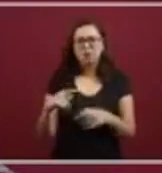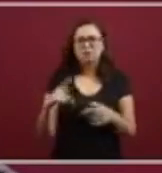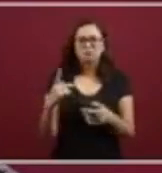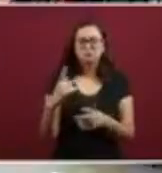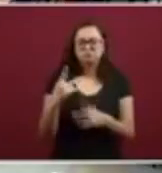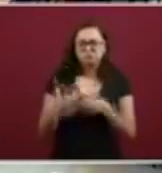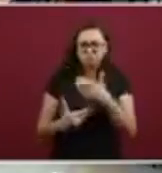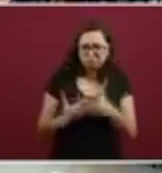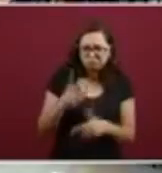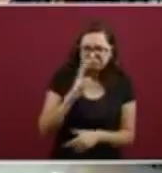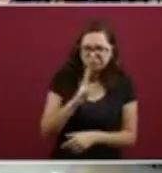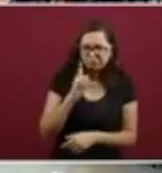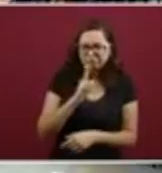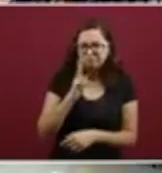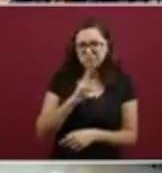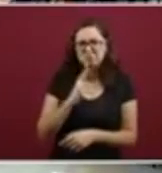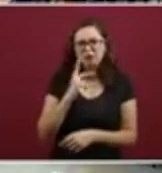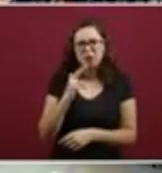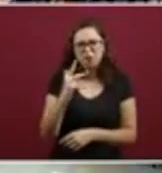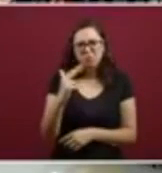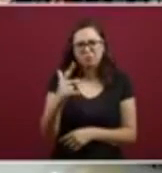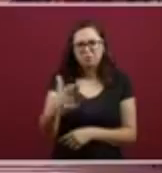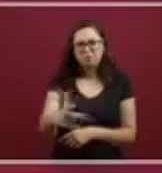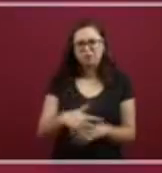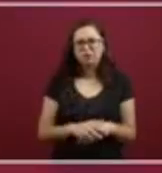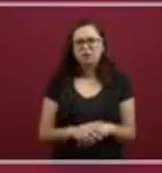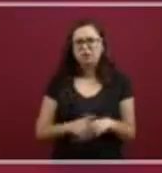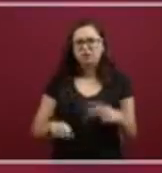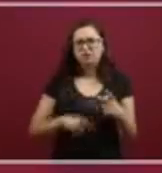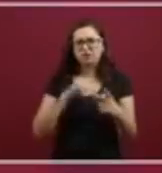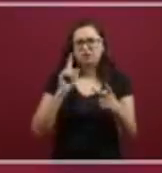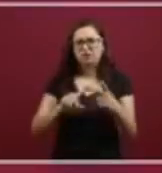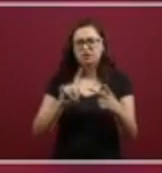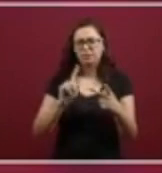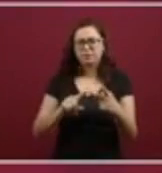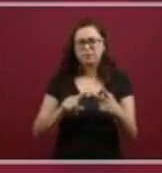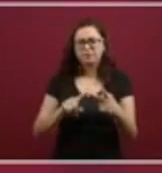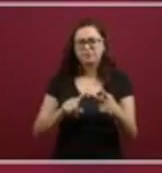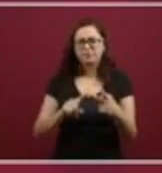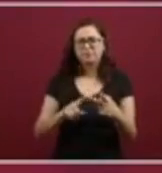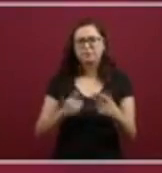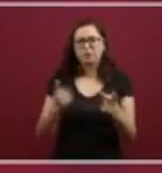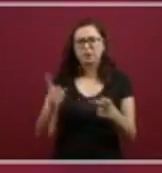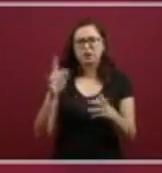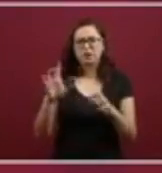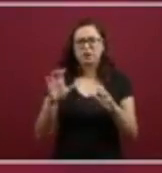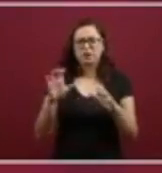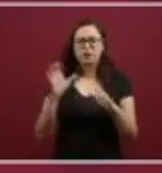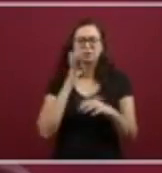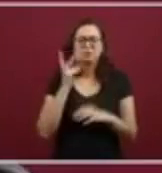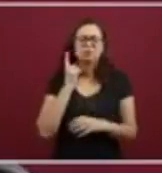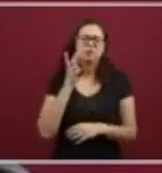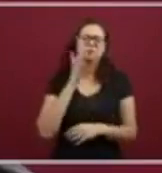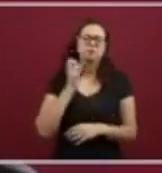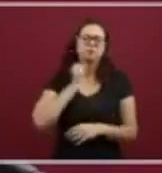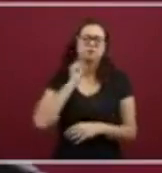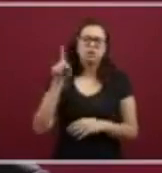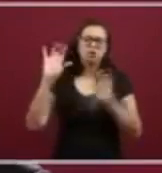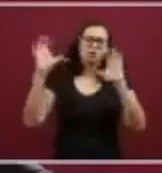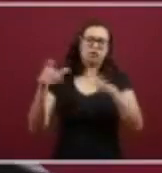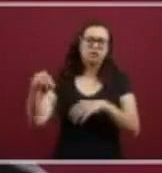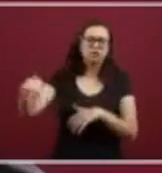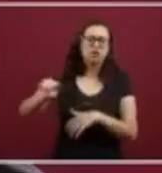piloto. Y en la reforma que envió el señor presidente al Congreso queda claramente establecido